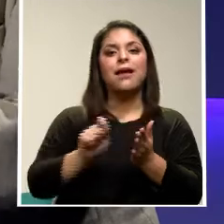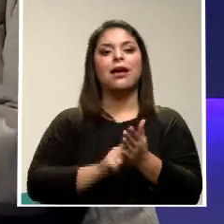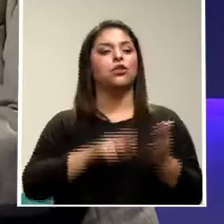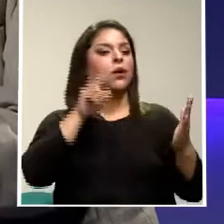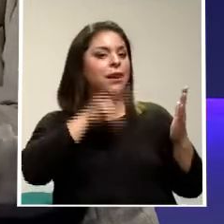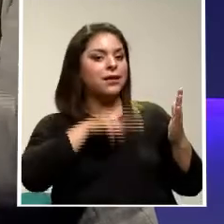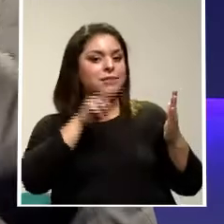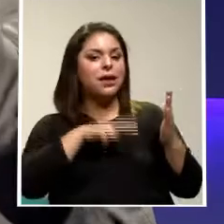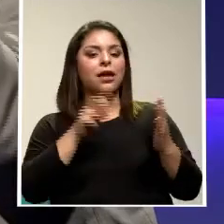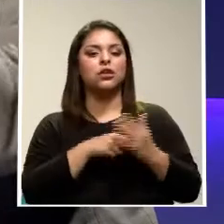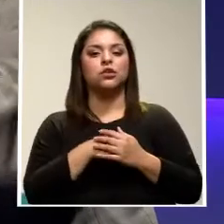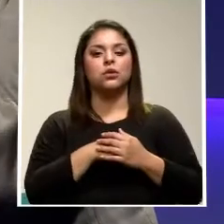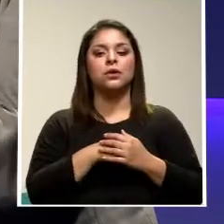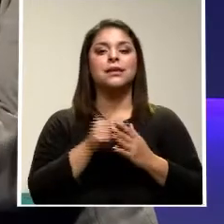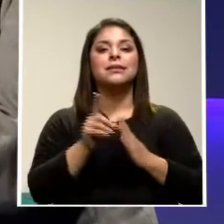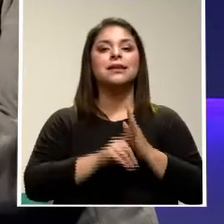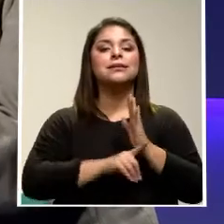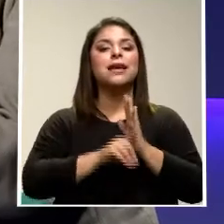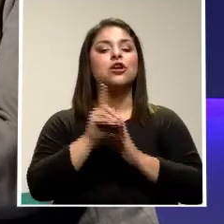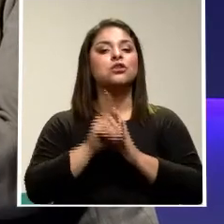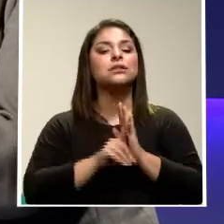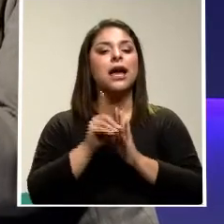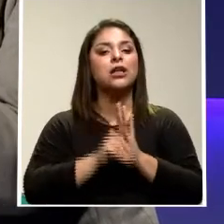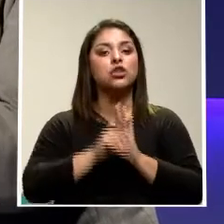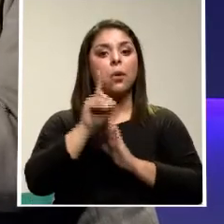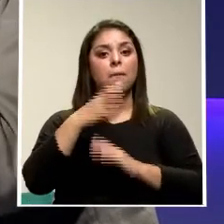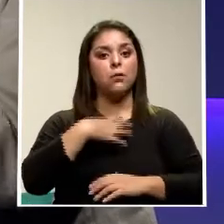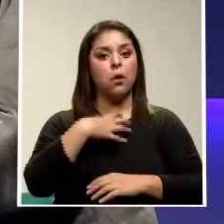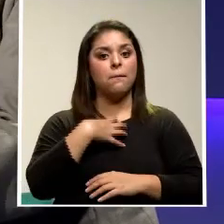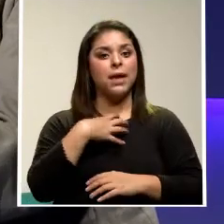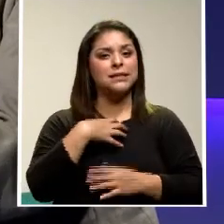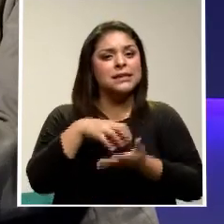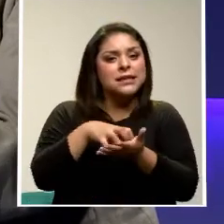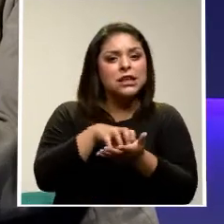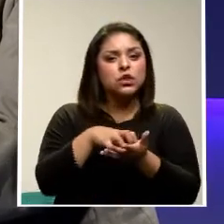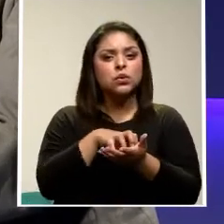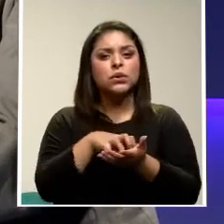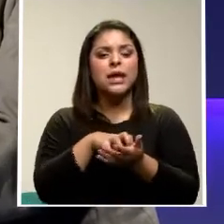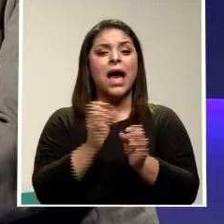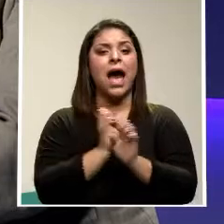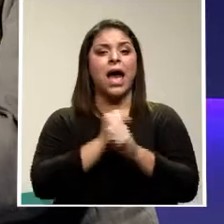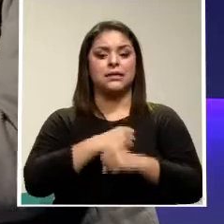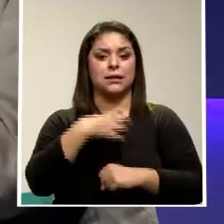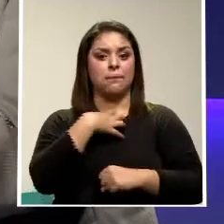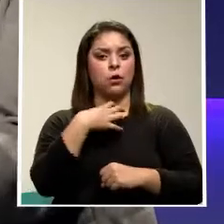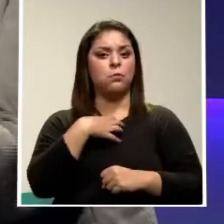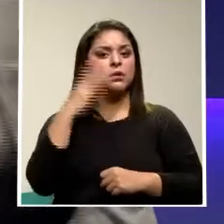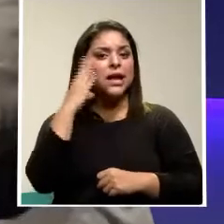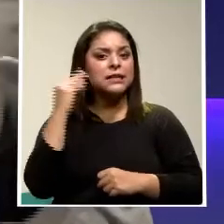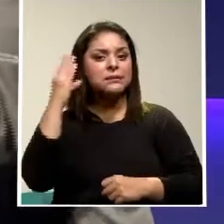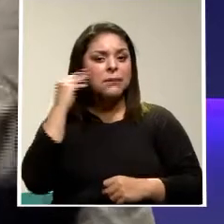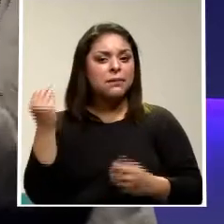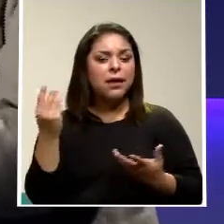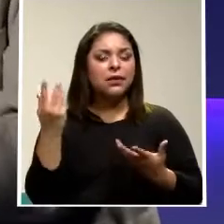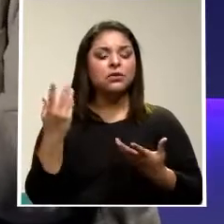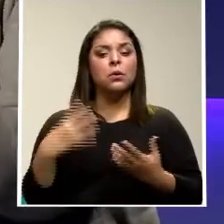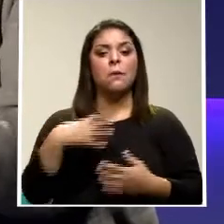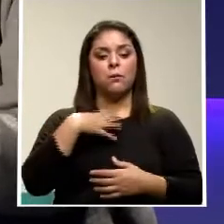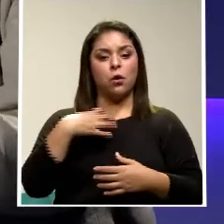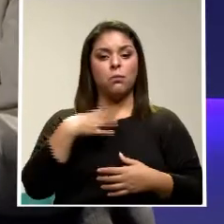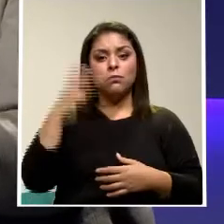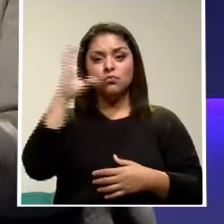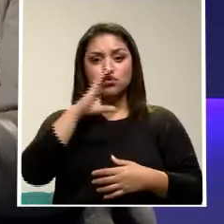leyendo, desarrollando tus propias inquietudes, haciendo tus propios experimentos, conduciendo tus propias